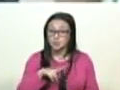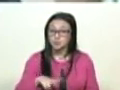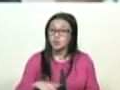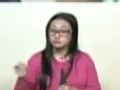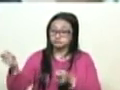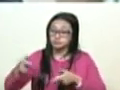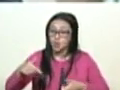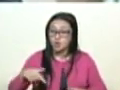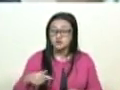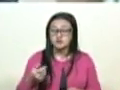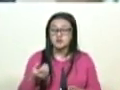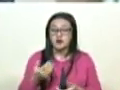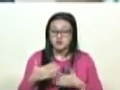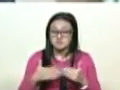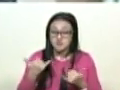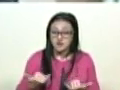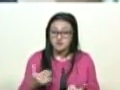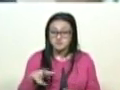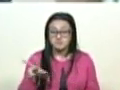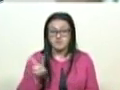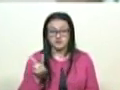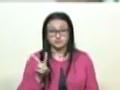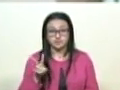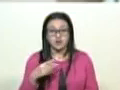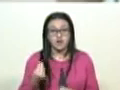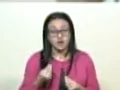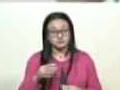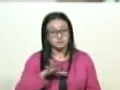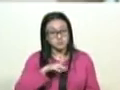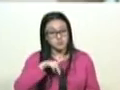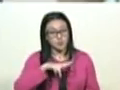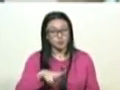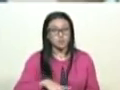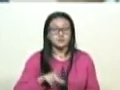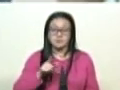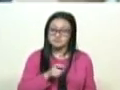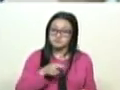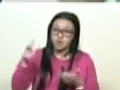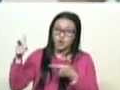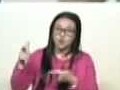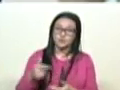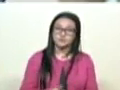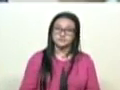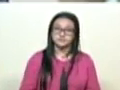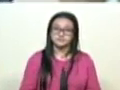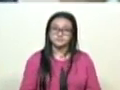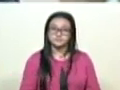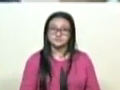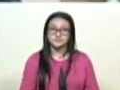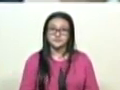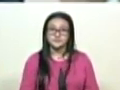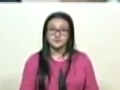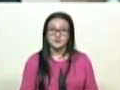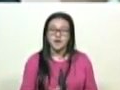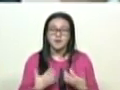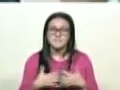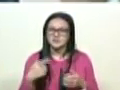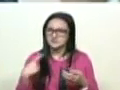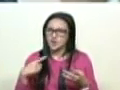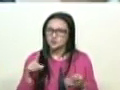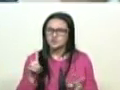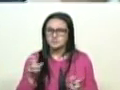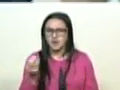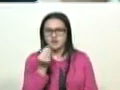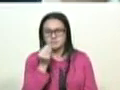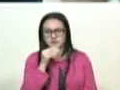muy importantes para Venezuela en este momento y también para la exportación. Empresas de refrigeración también en materia de